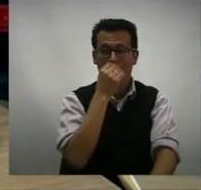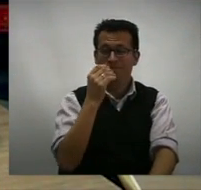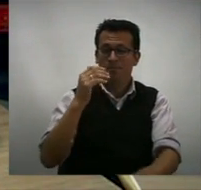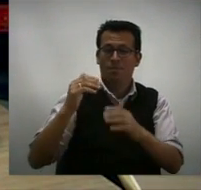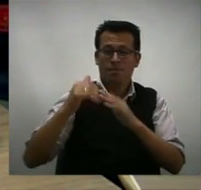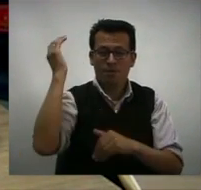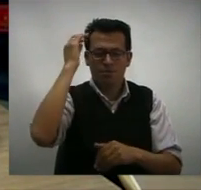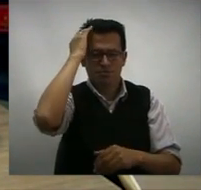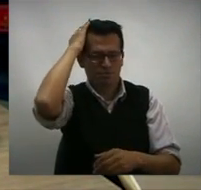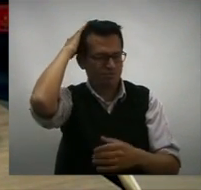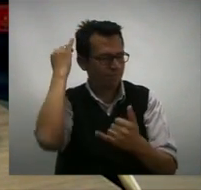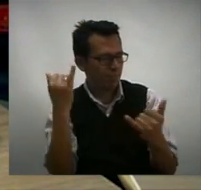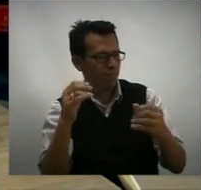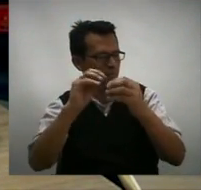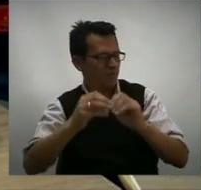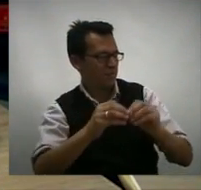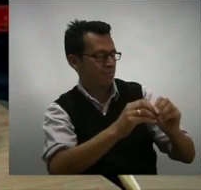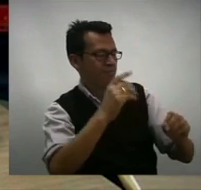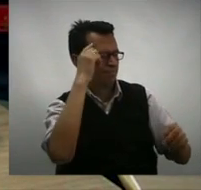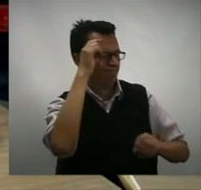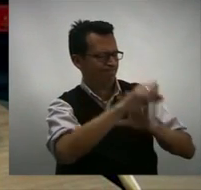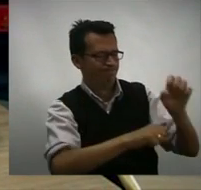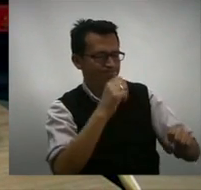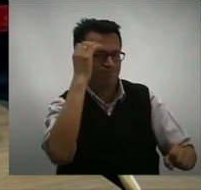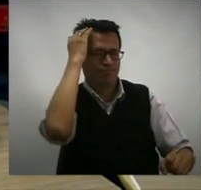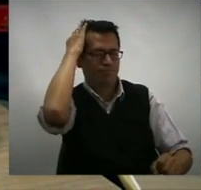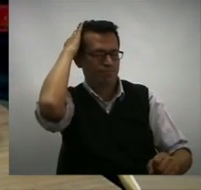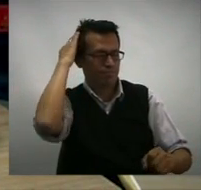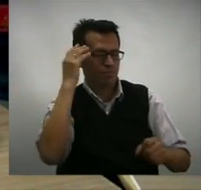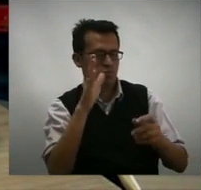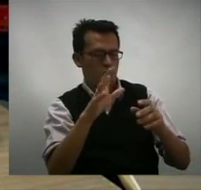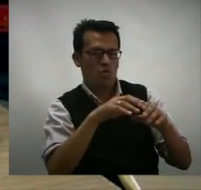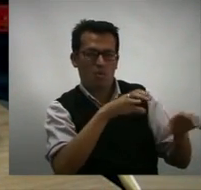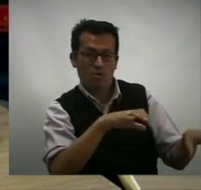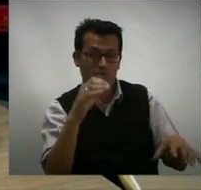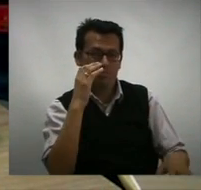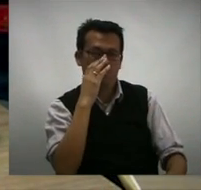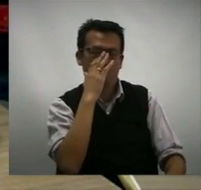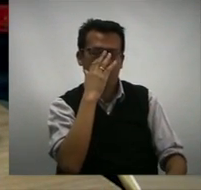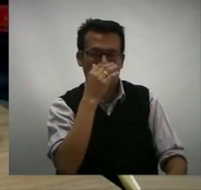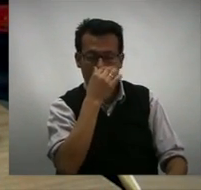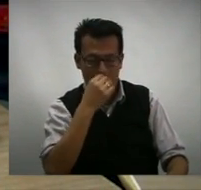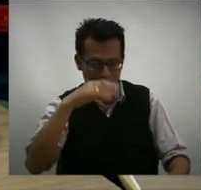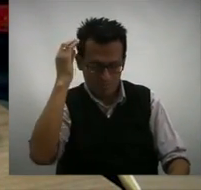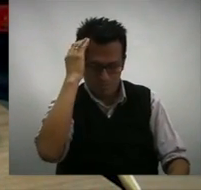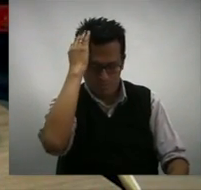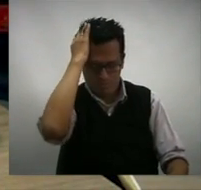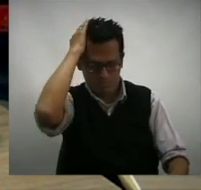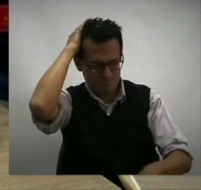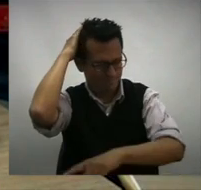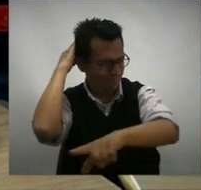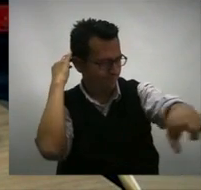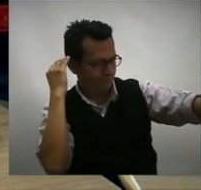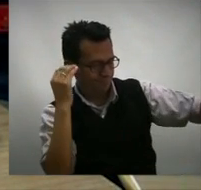forma de vigilancia las maneras más eficaces de someter y controlar el comportamiento, a la medida que, comillas, el alma se hace prisión del